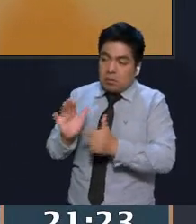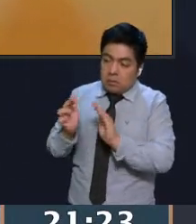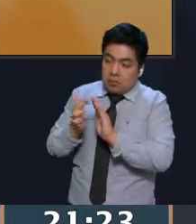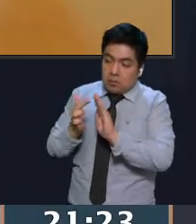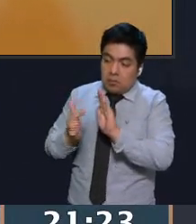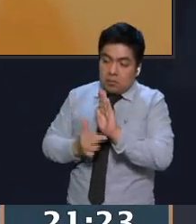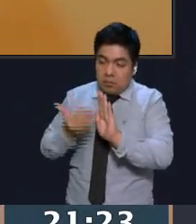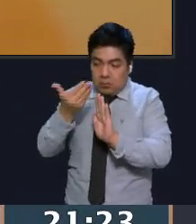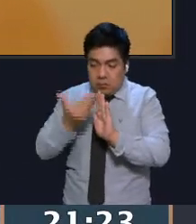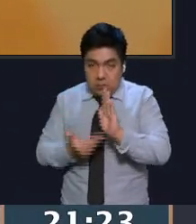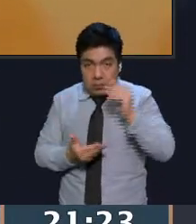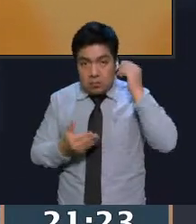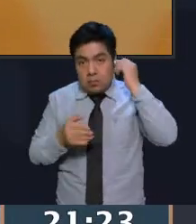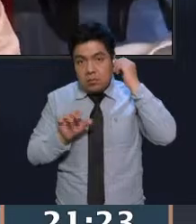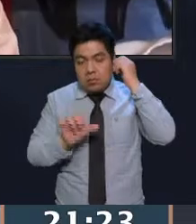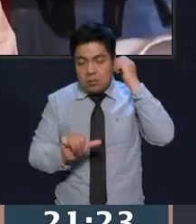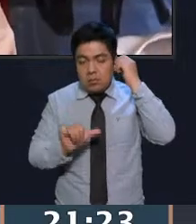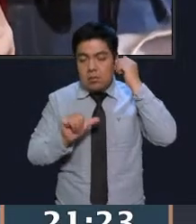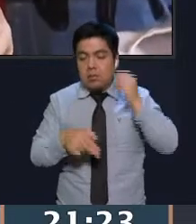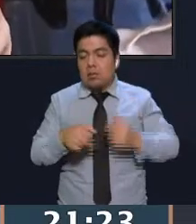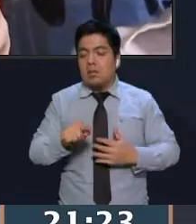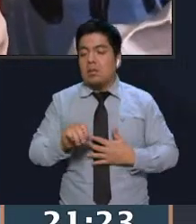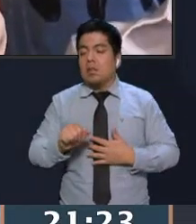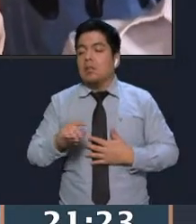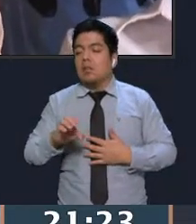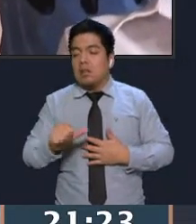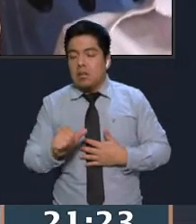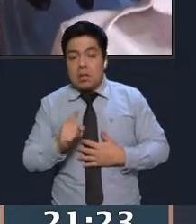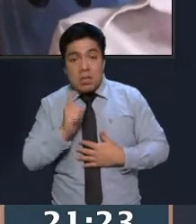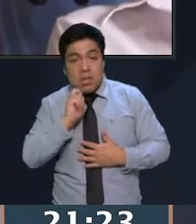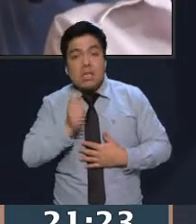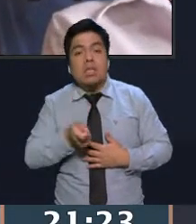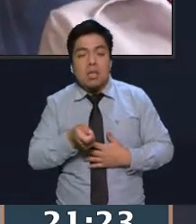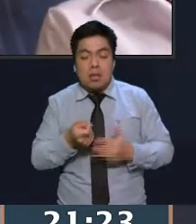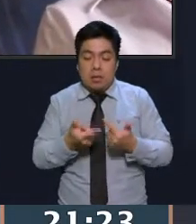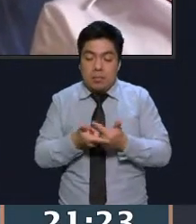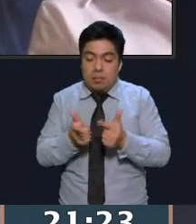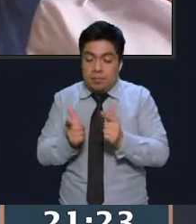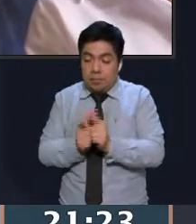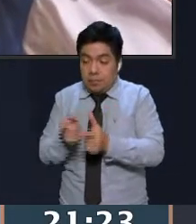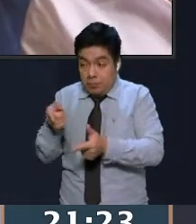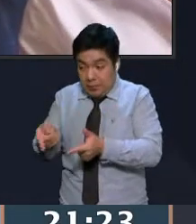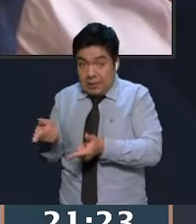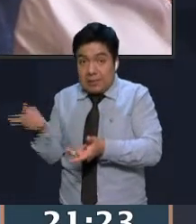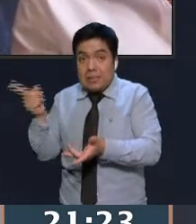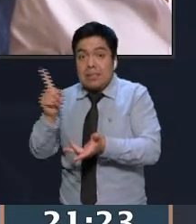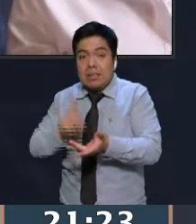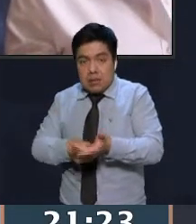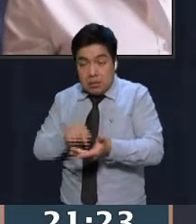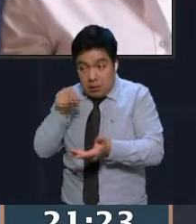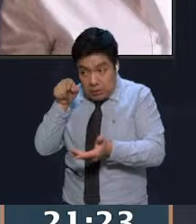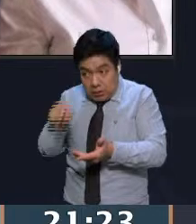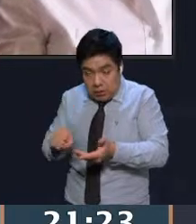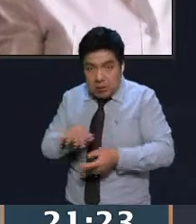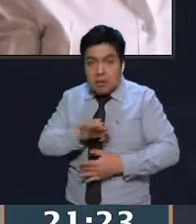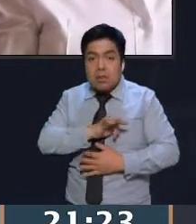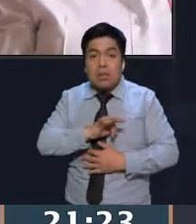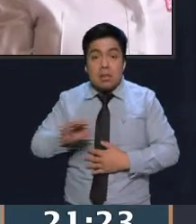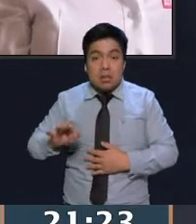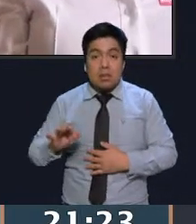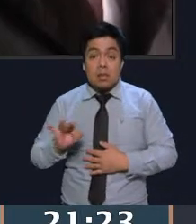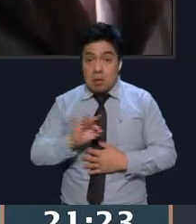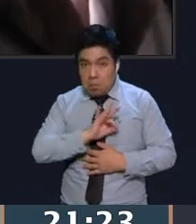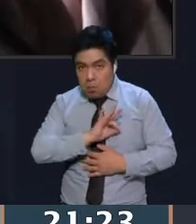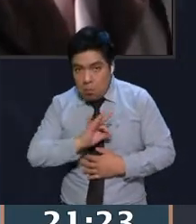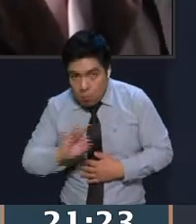de antiética pues establecían que todos los integrantes de Mexicanos contra la Corrupción e Impunidad podrían recibir dinero